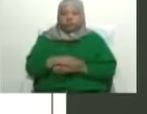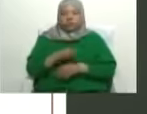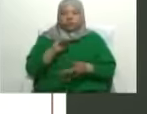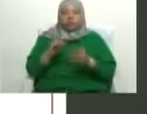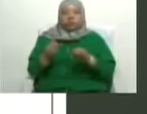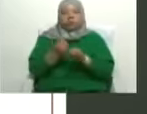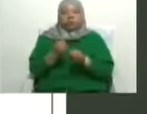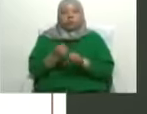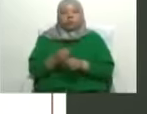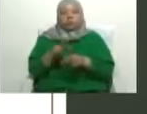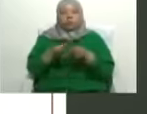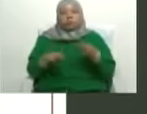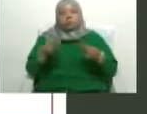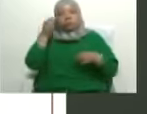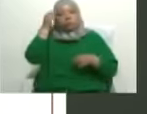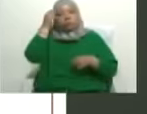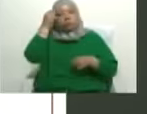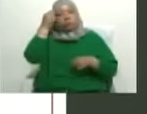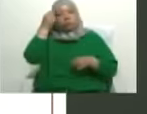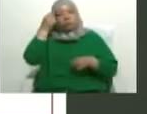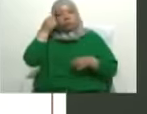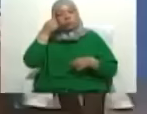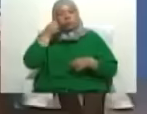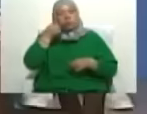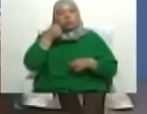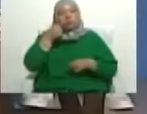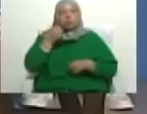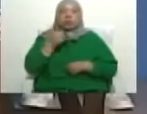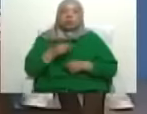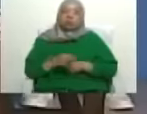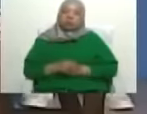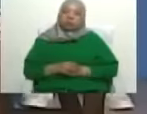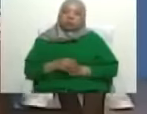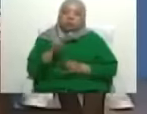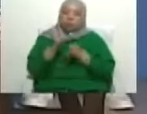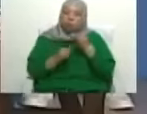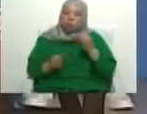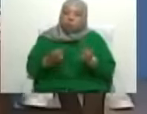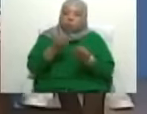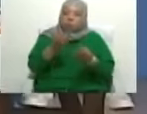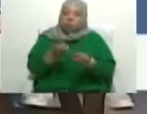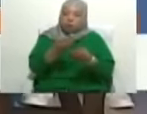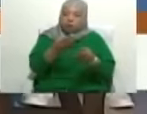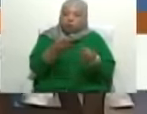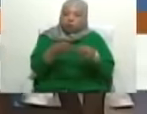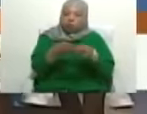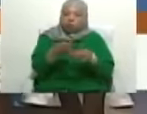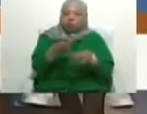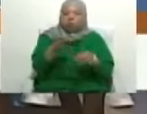sin cómplices ni corruptos. Este último mensaje a la PU.